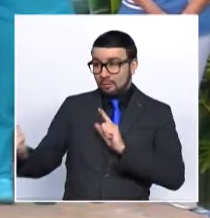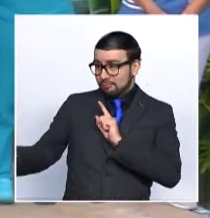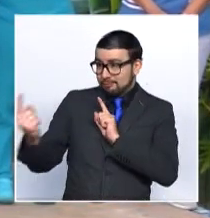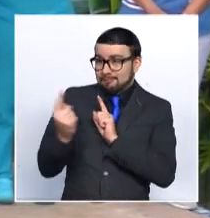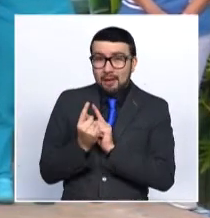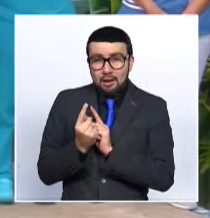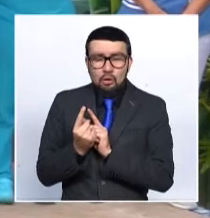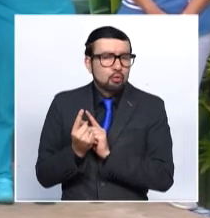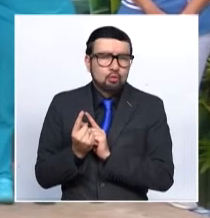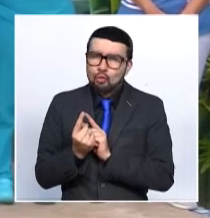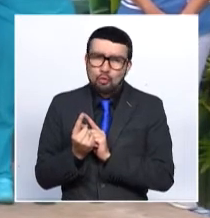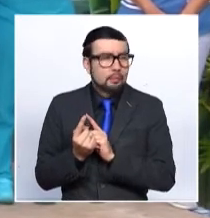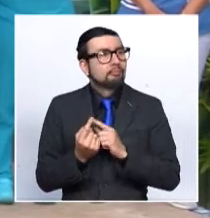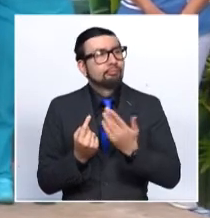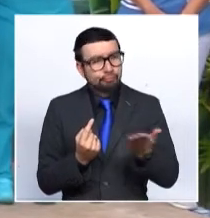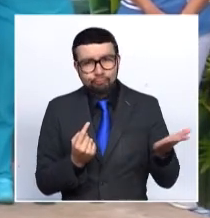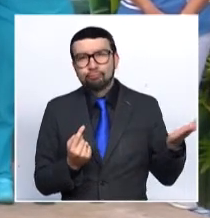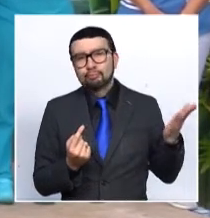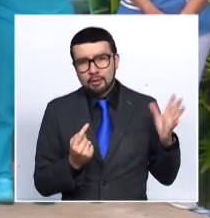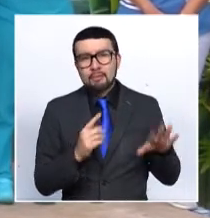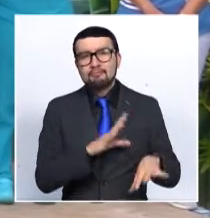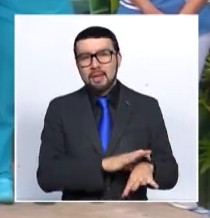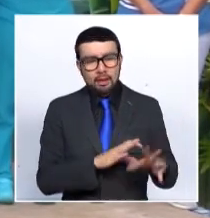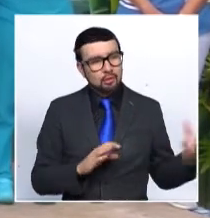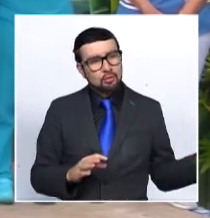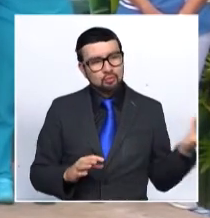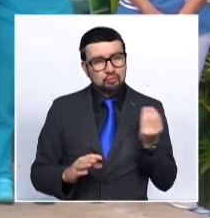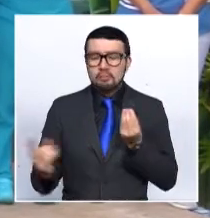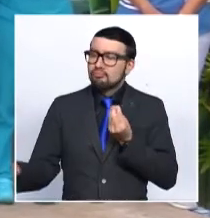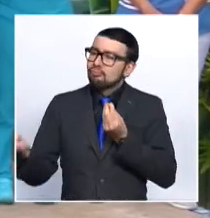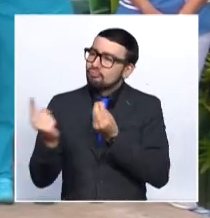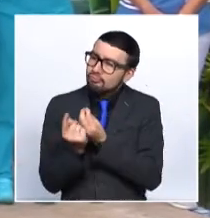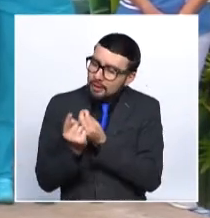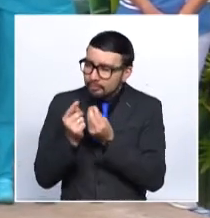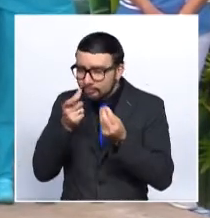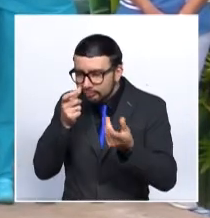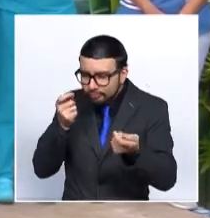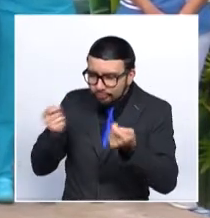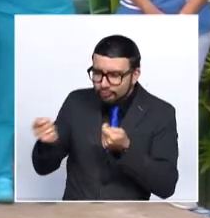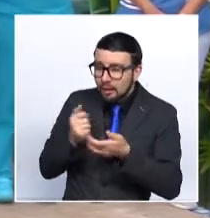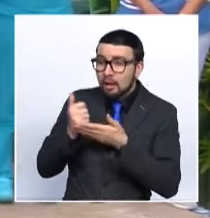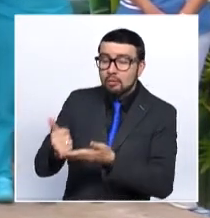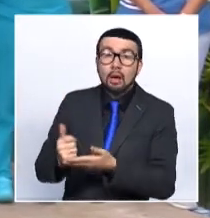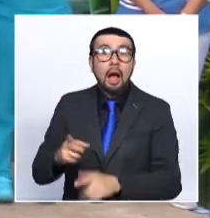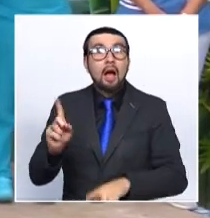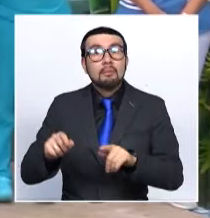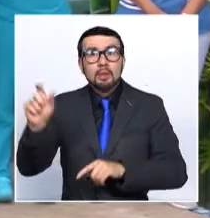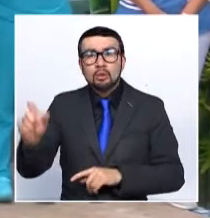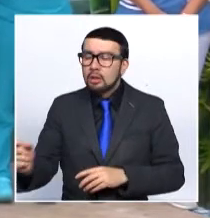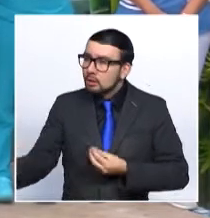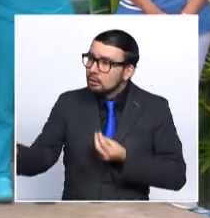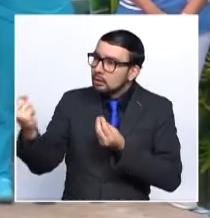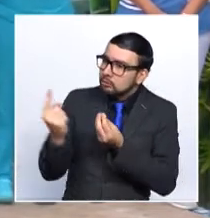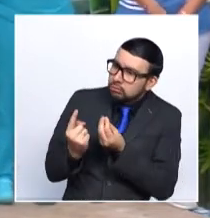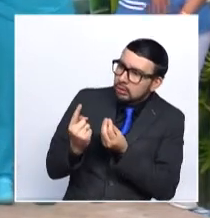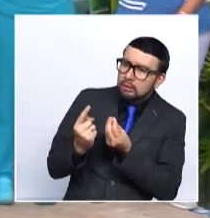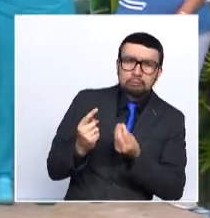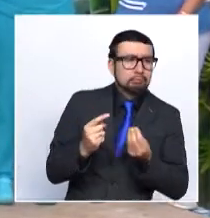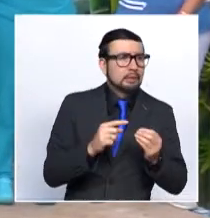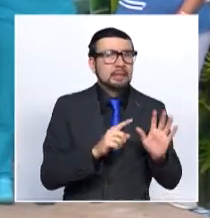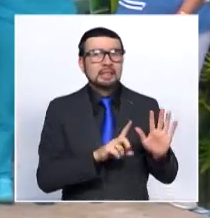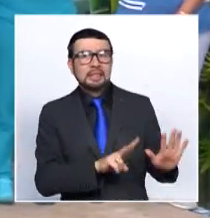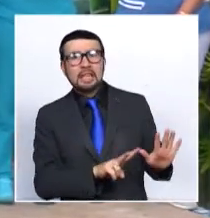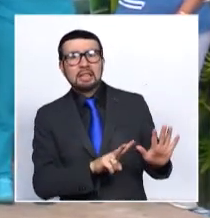pacientes solo. Yo siempre lo atiendo con varios médicos. Hemos tenido casos de ver pacientes con 7